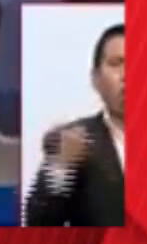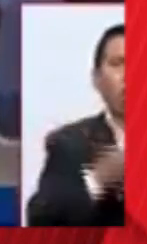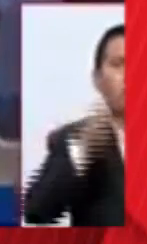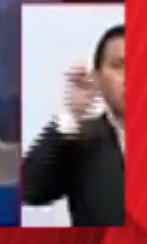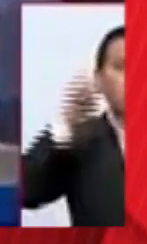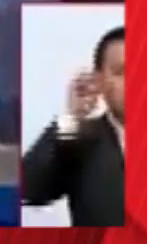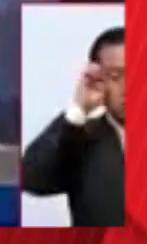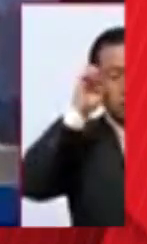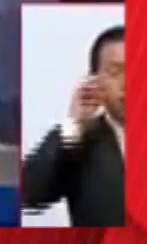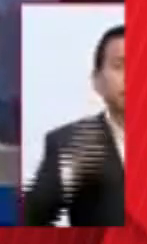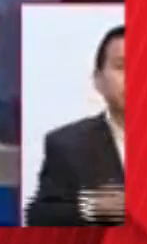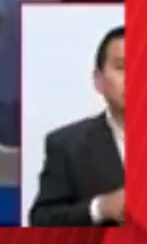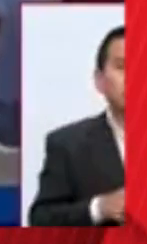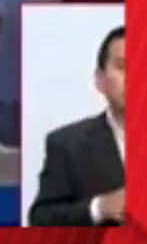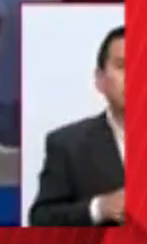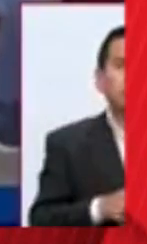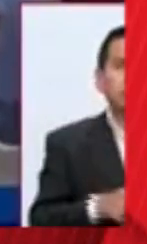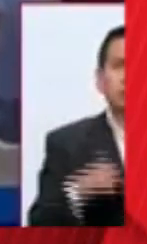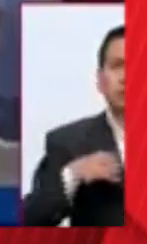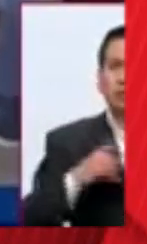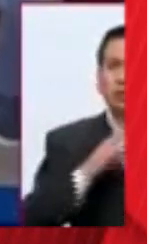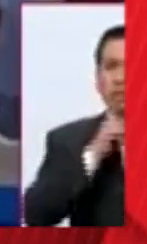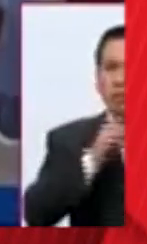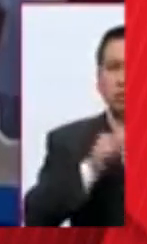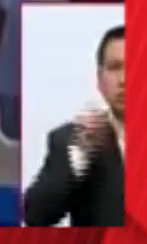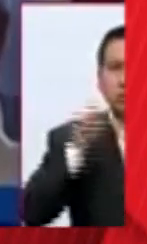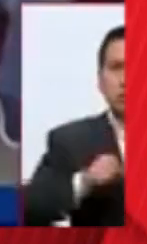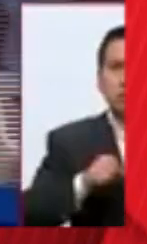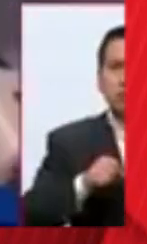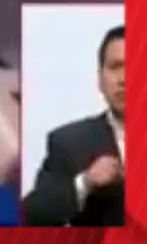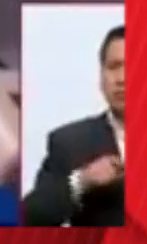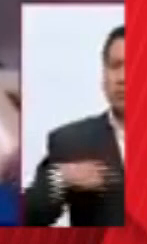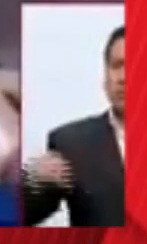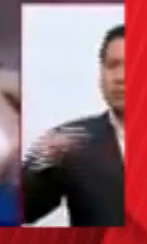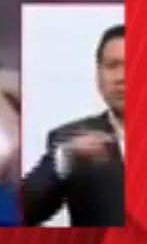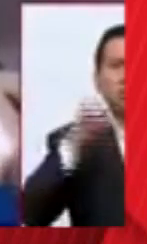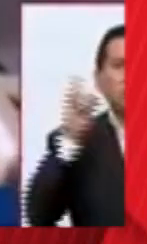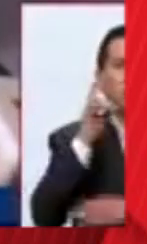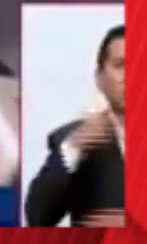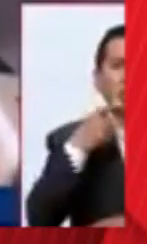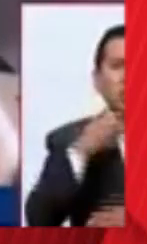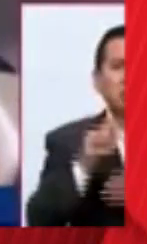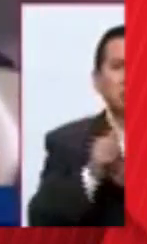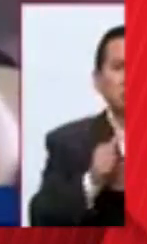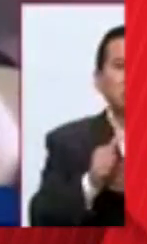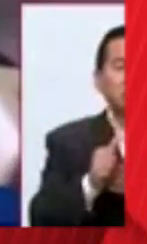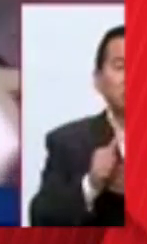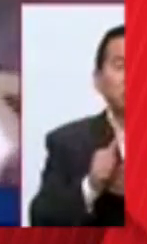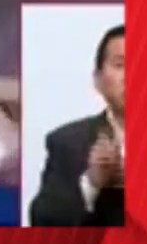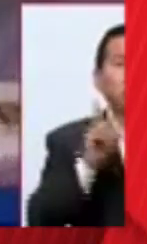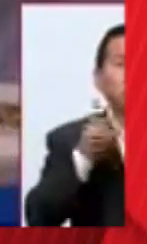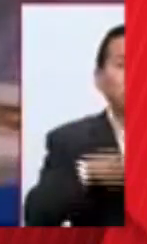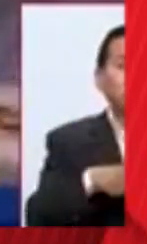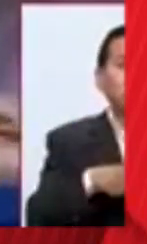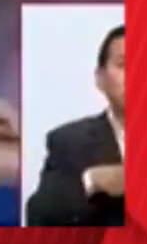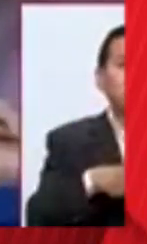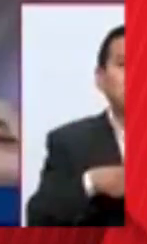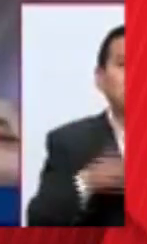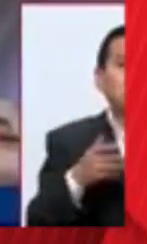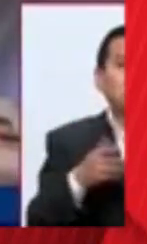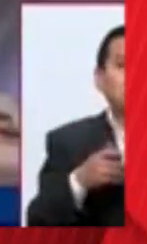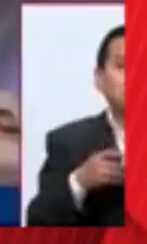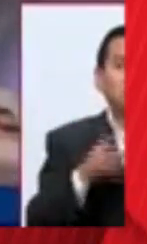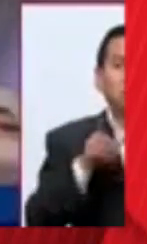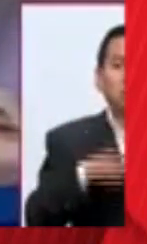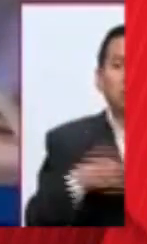Esos días, estoy convencido, ¿quién manejaba Bolivia? después que no hubo, o